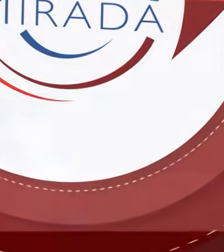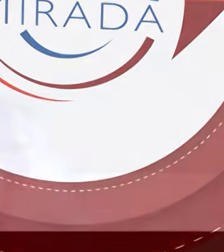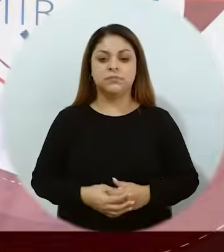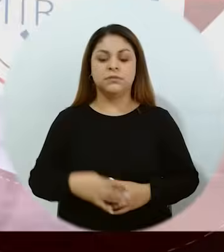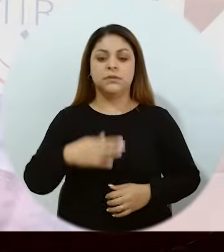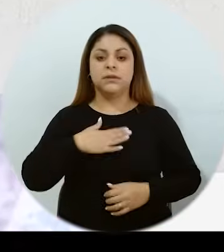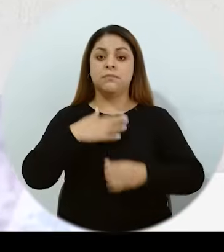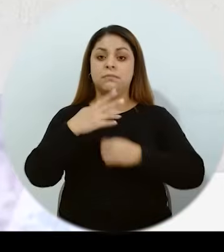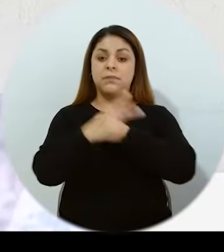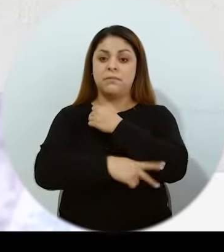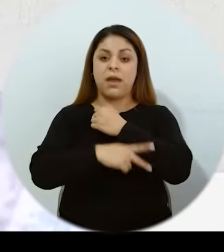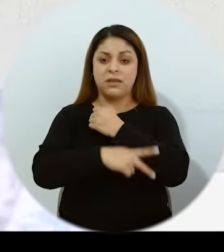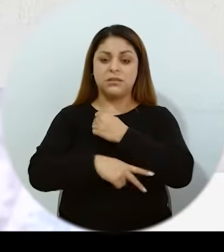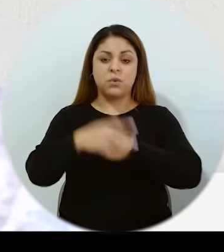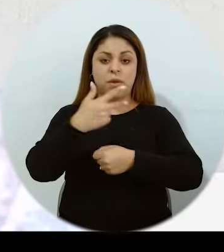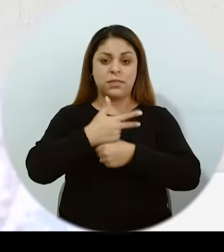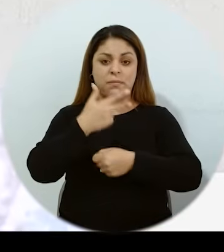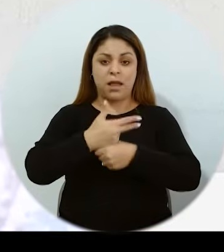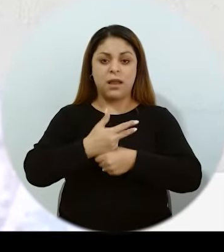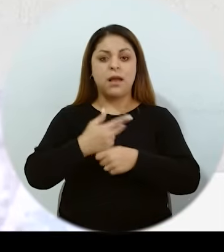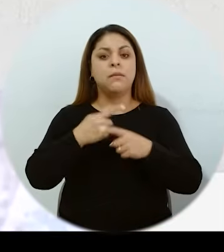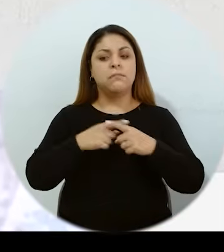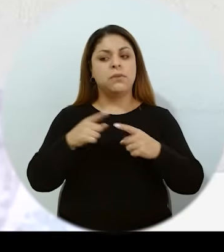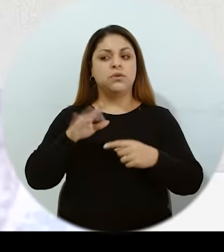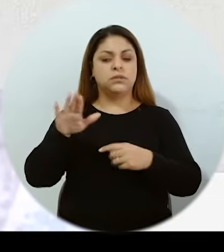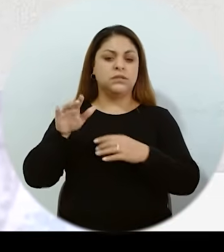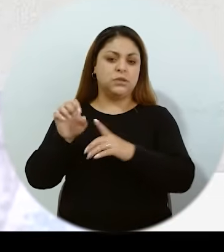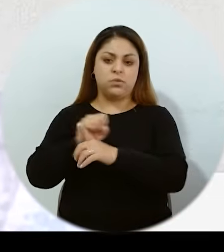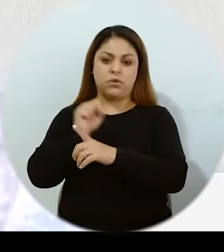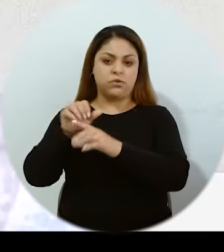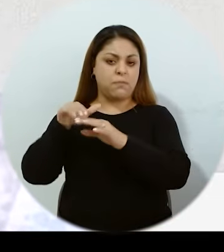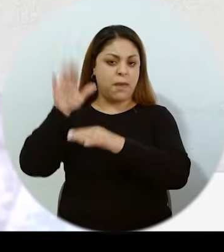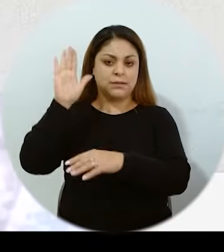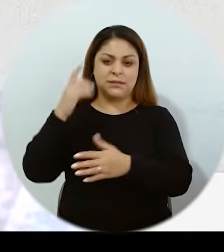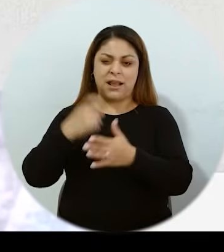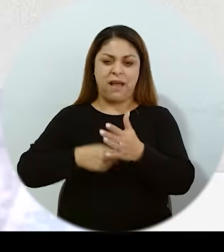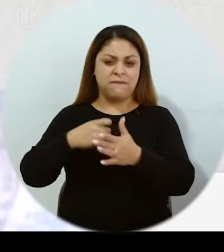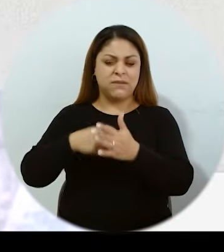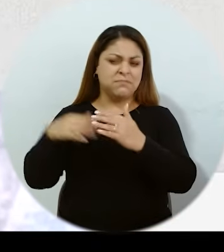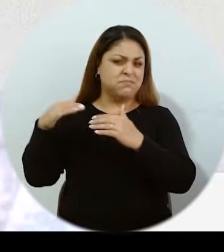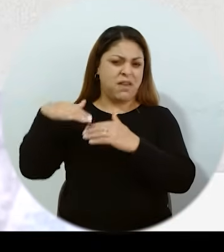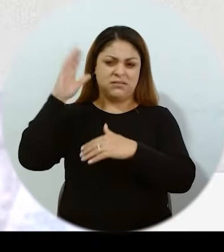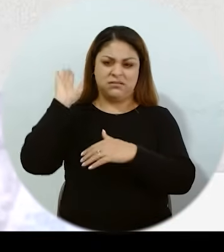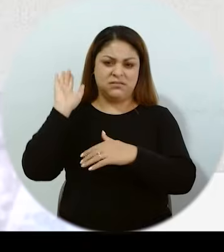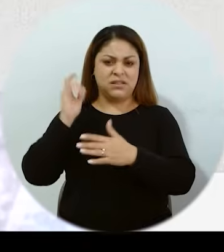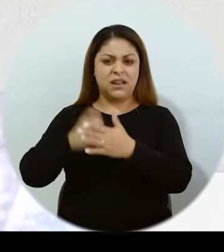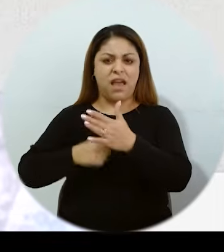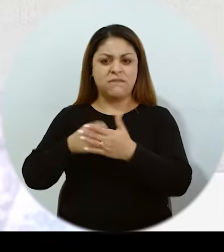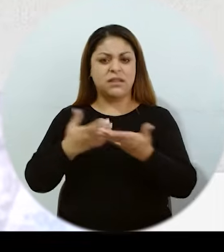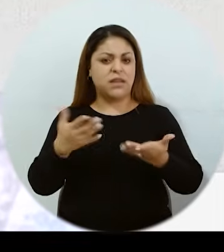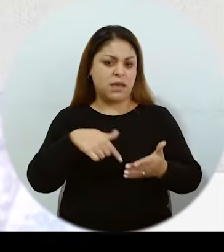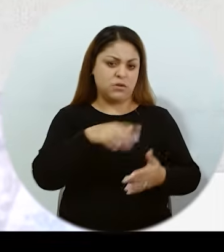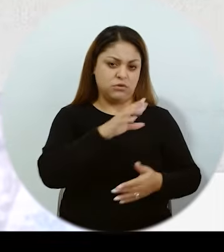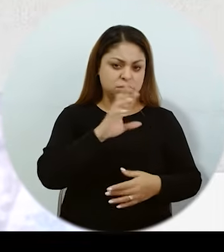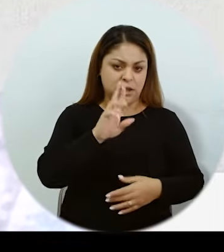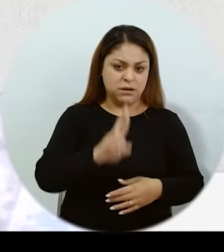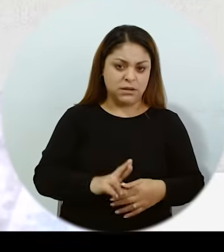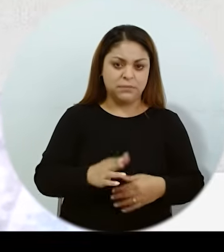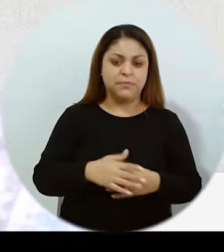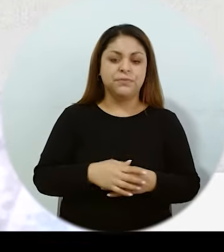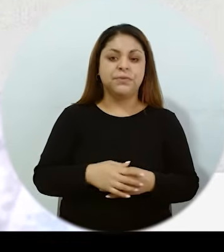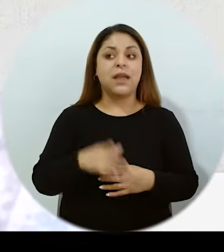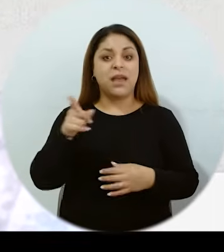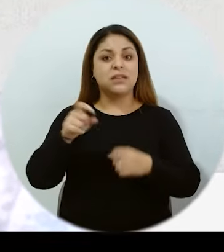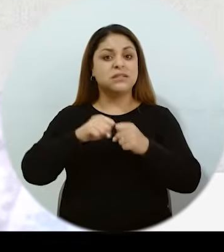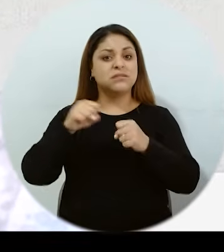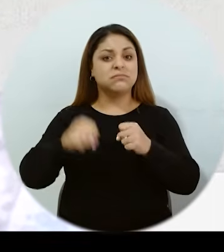Mi país, Guatemala, pero es una situación muchísimo más grave que la que ocurre en Costa Rica,